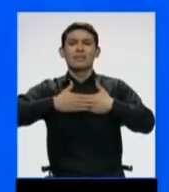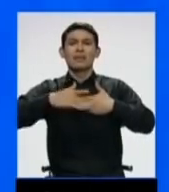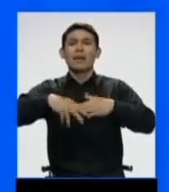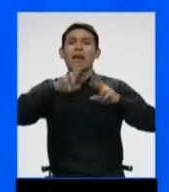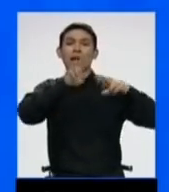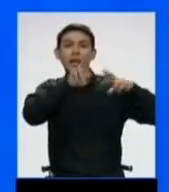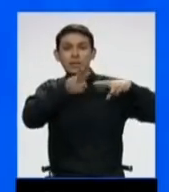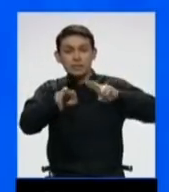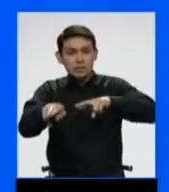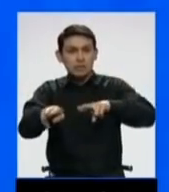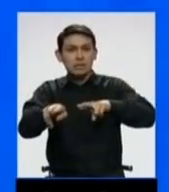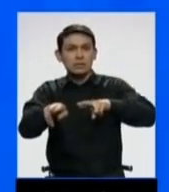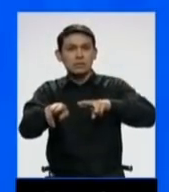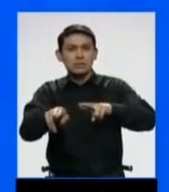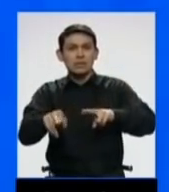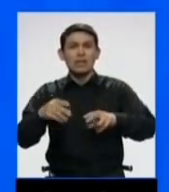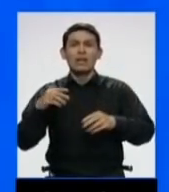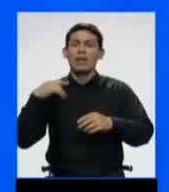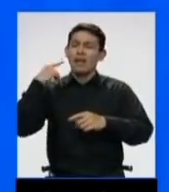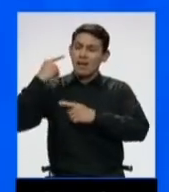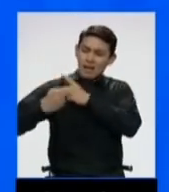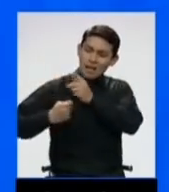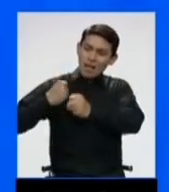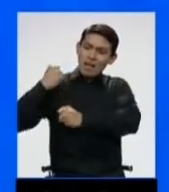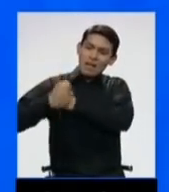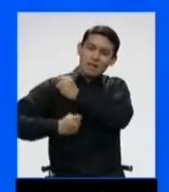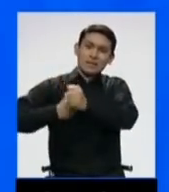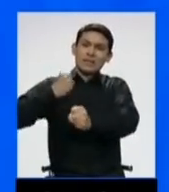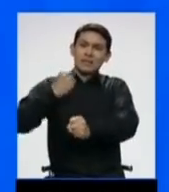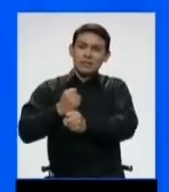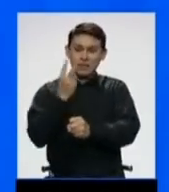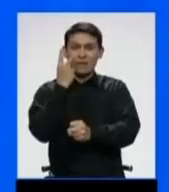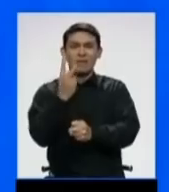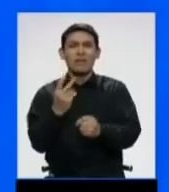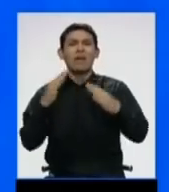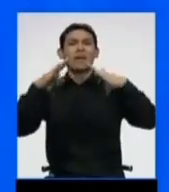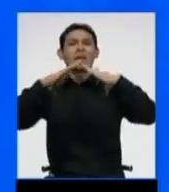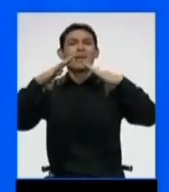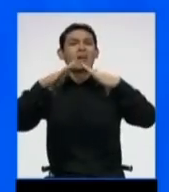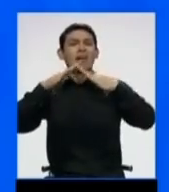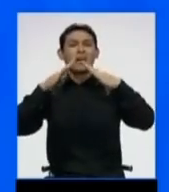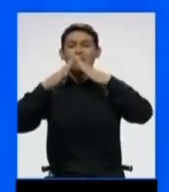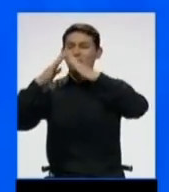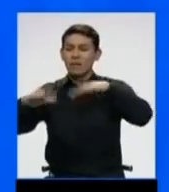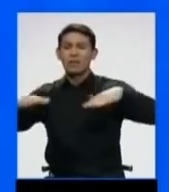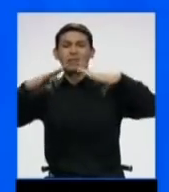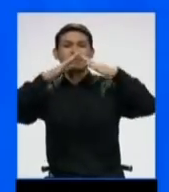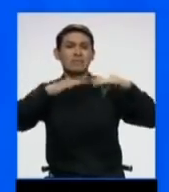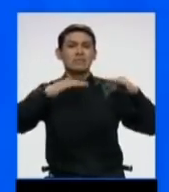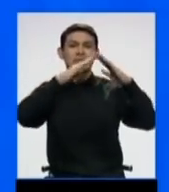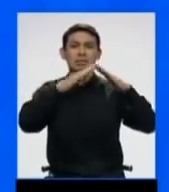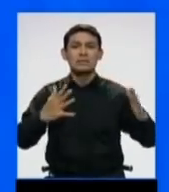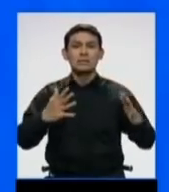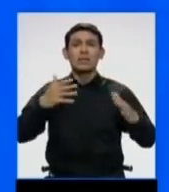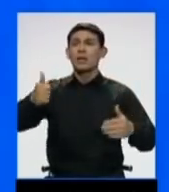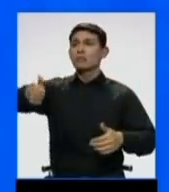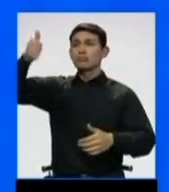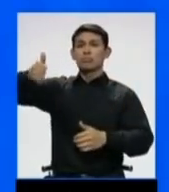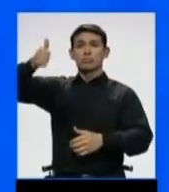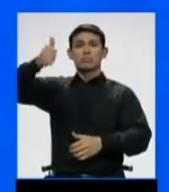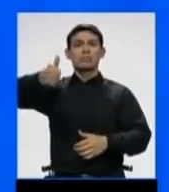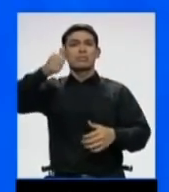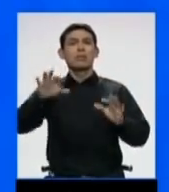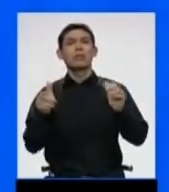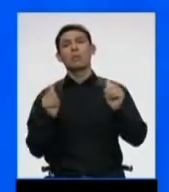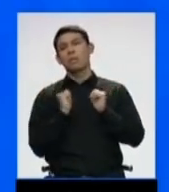los ríos y que cada año ven cómo sus viviendas son afectadas y que las autoridades